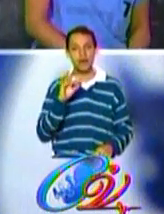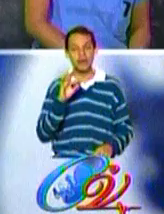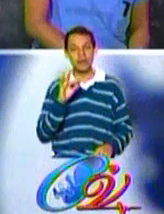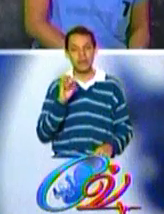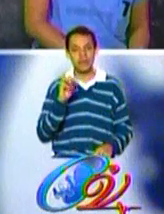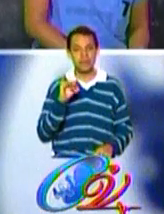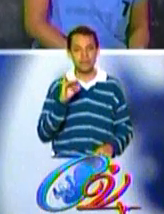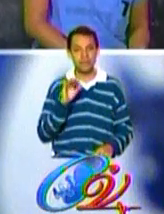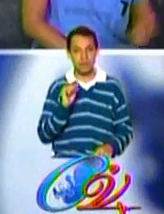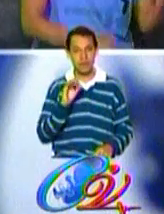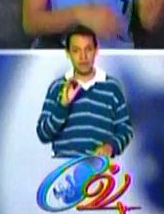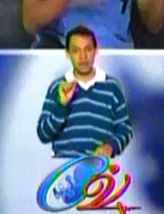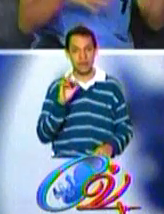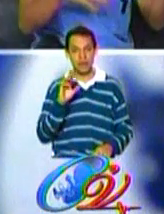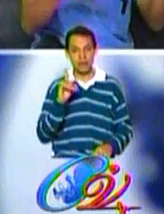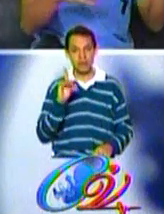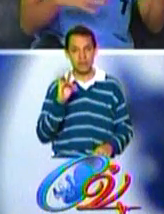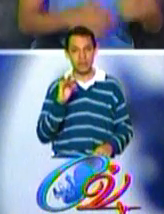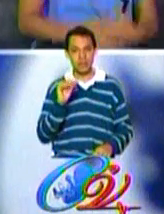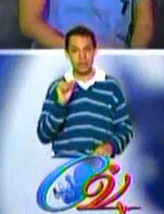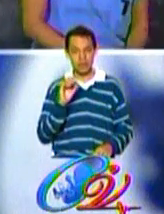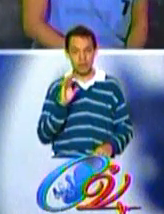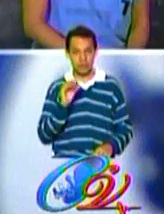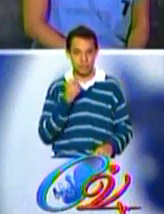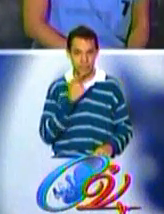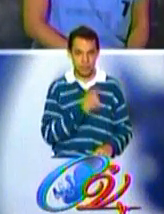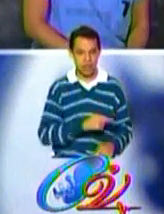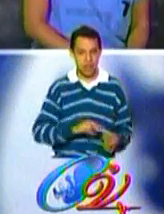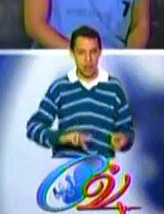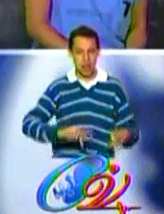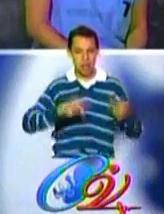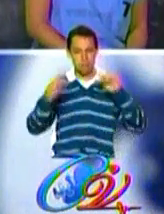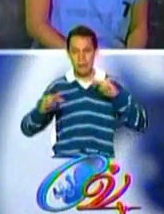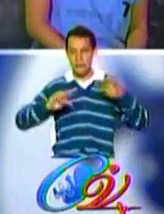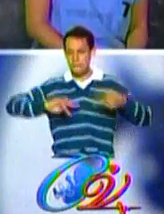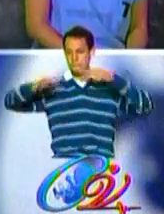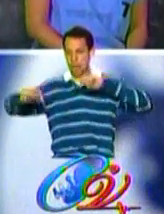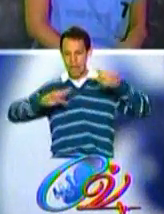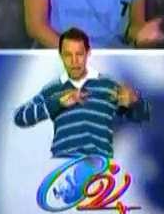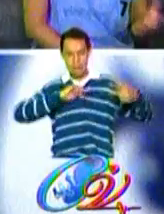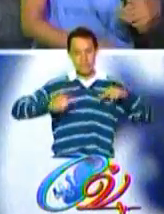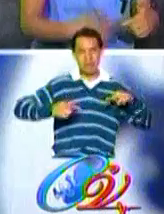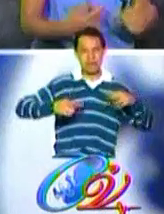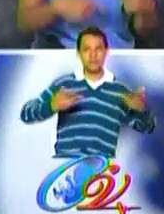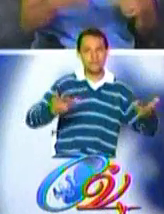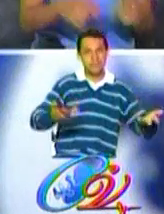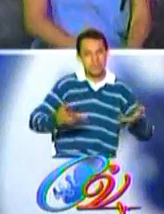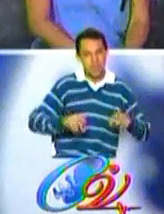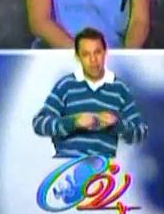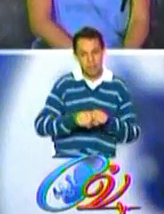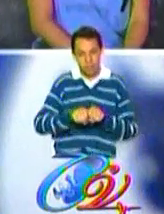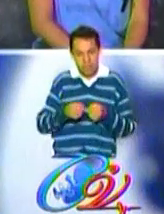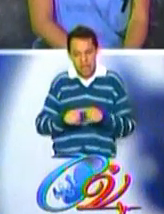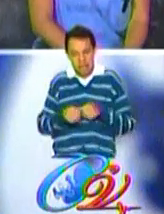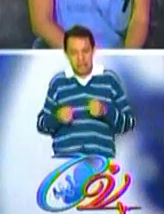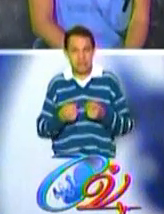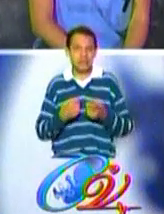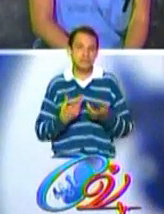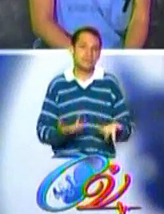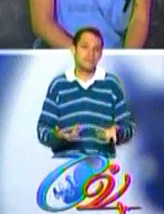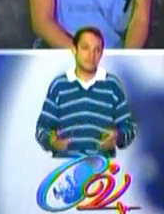la conducción nerviosa, también cómo está alterada cuando hay cambios a nivel de los